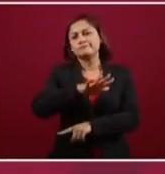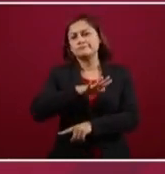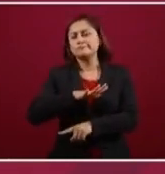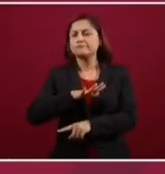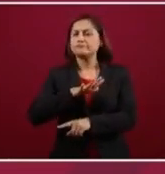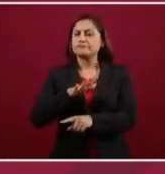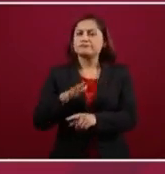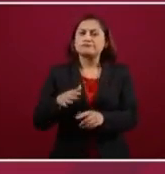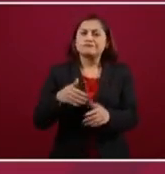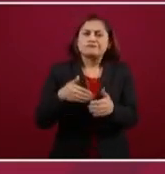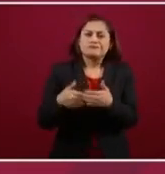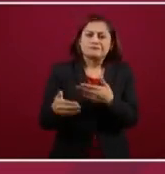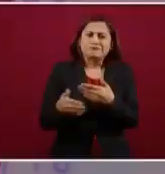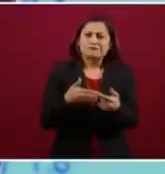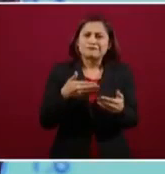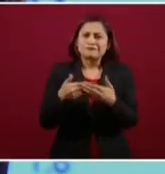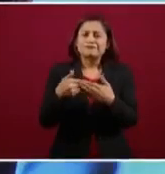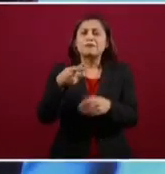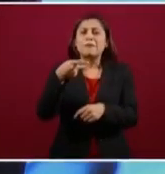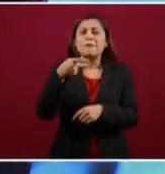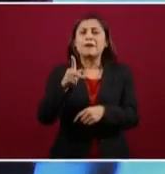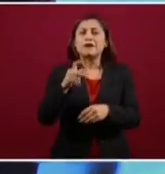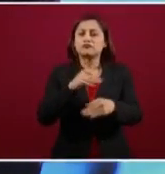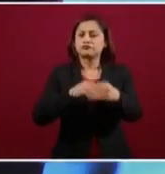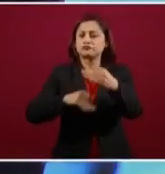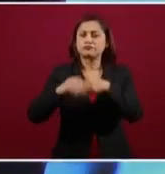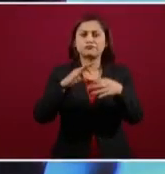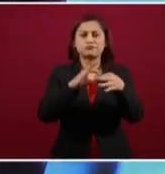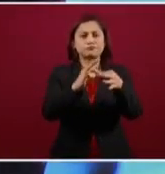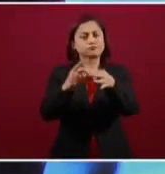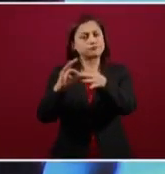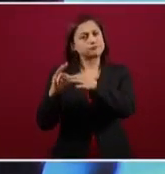forjada desde abajo y para todos.